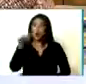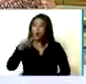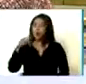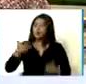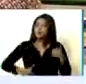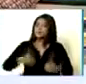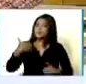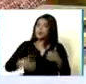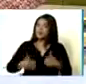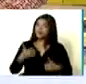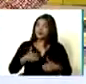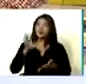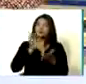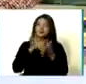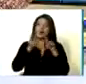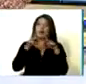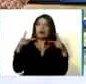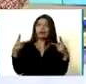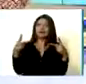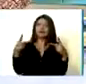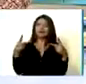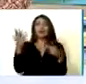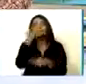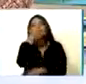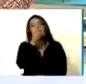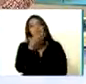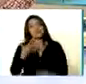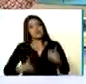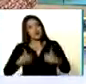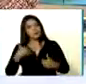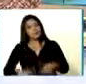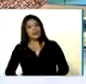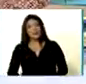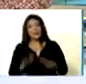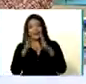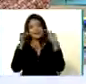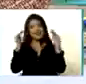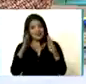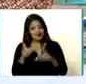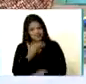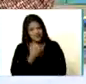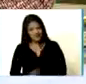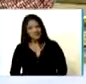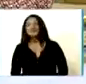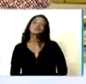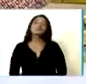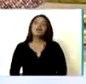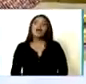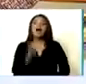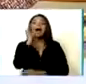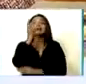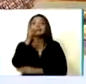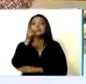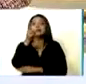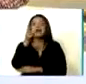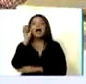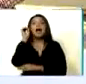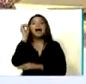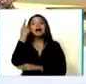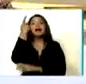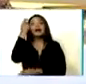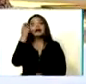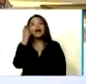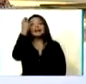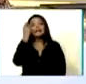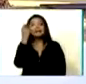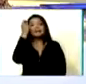miércoles. Con Ciudad Caracas, atravesado. Sí. Pero bonito el miércoles. Pero mira, de Navidad. Asamblea desincorporó a candidatos de Amazonas. Bien interesante. Fue nuestra